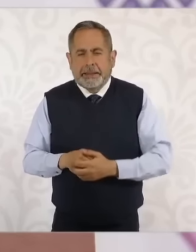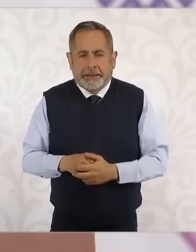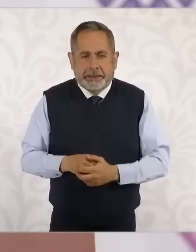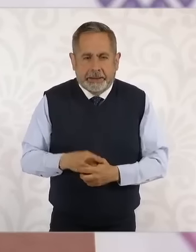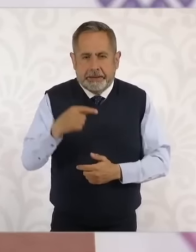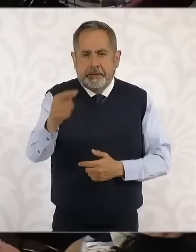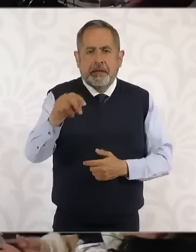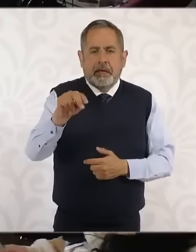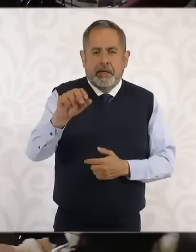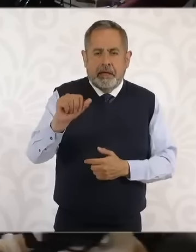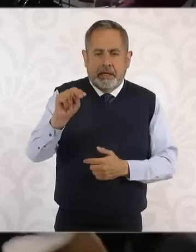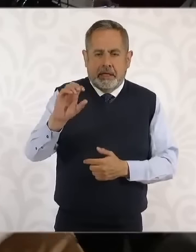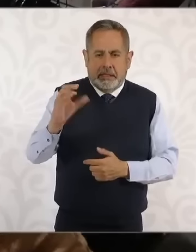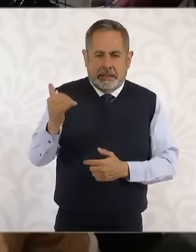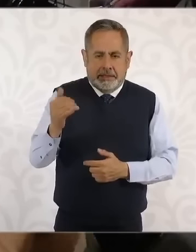Nancy.